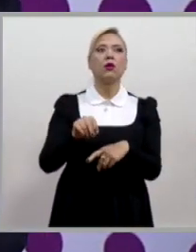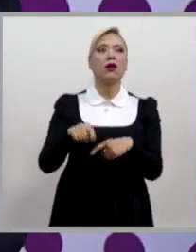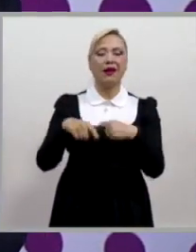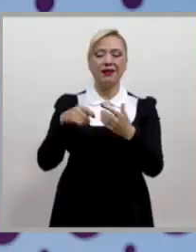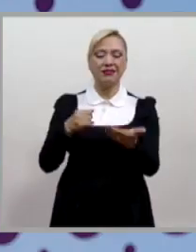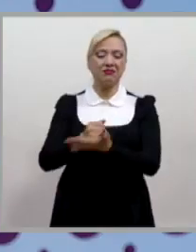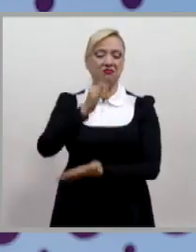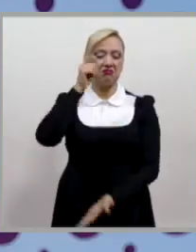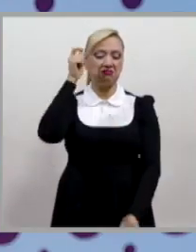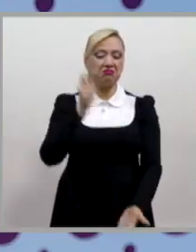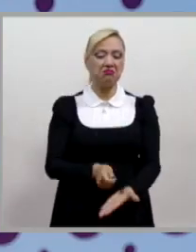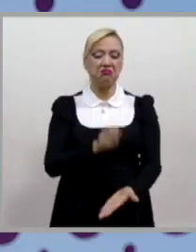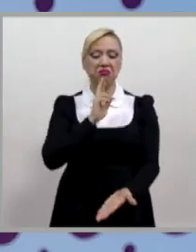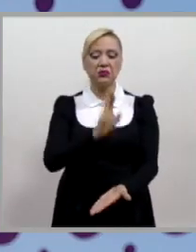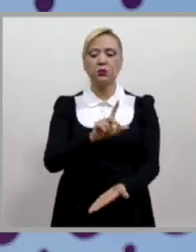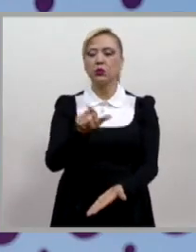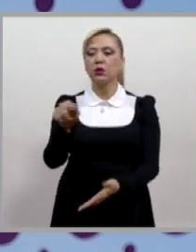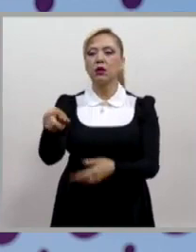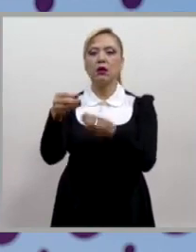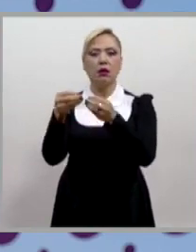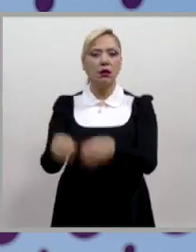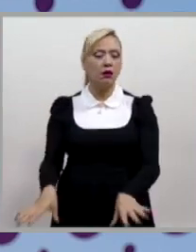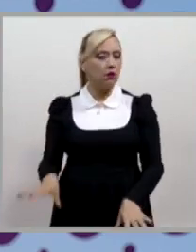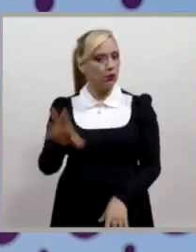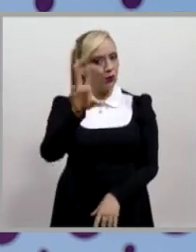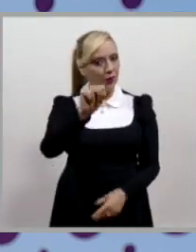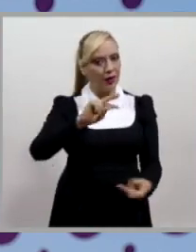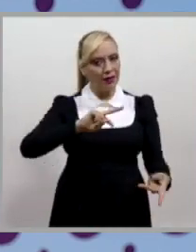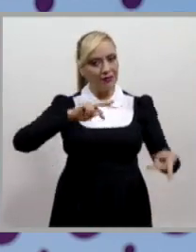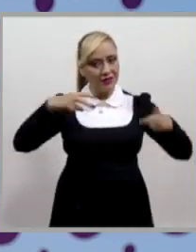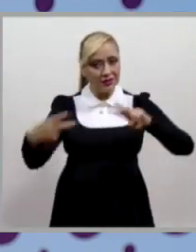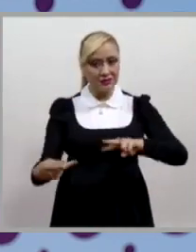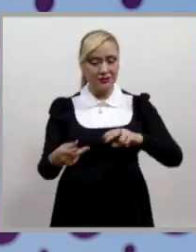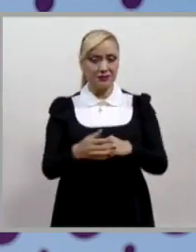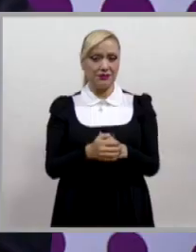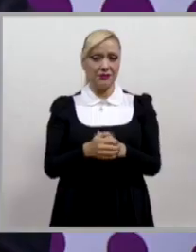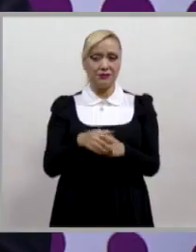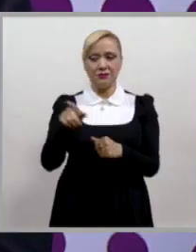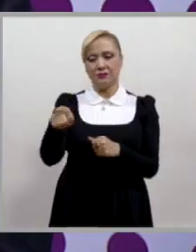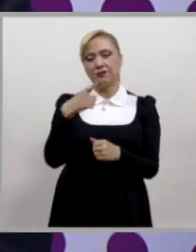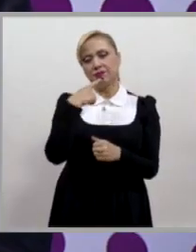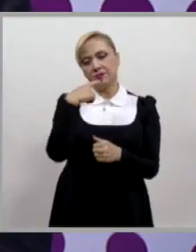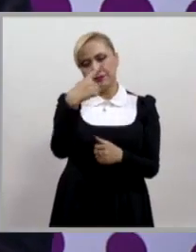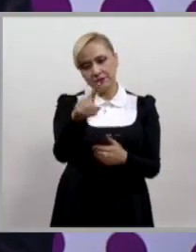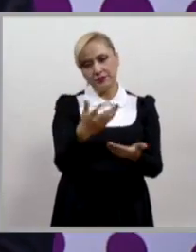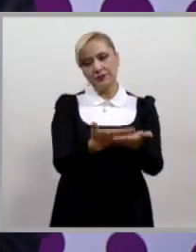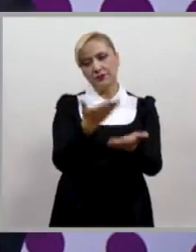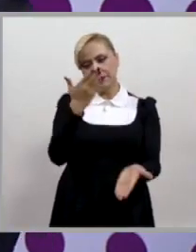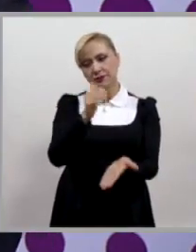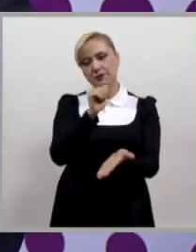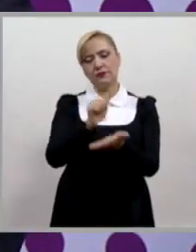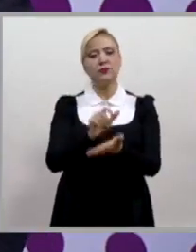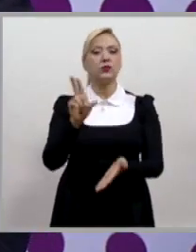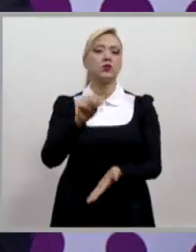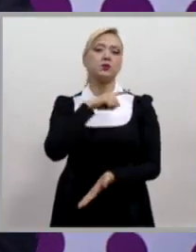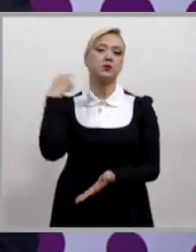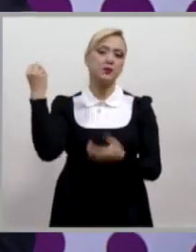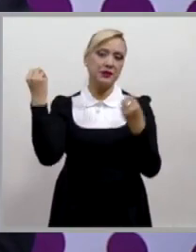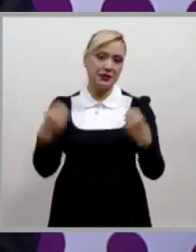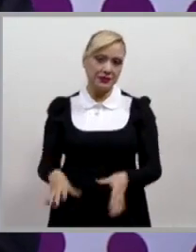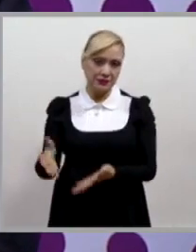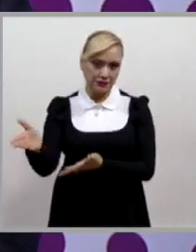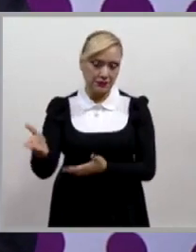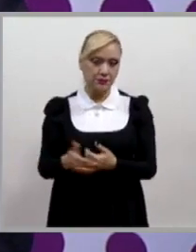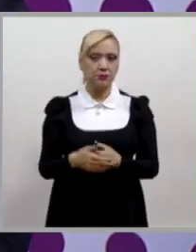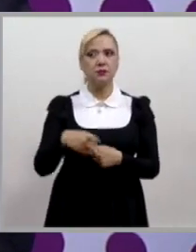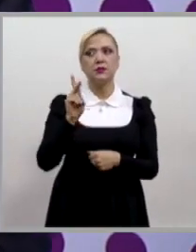pérdidas, deberán llegar a una solución en donde el quejoso o quien promovió no salga perdiendo,